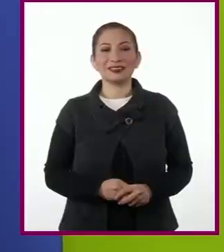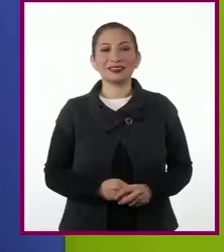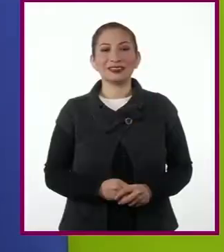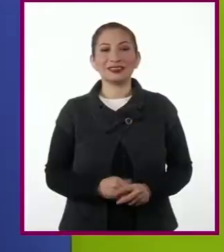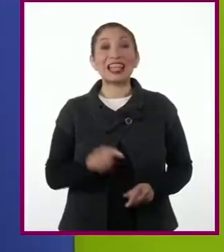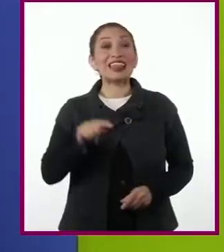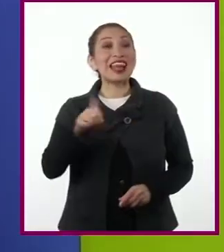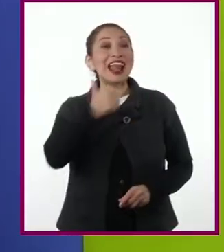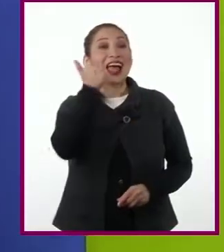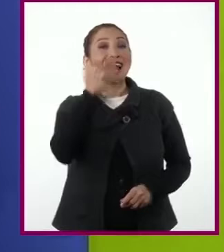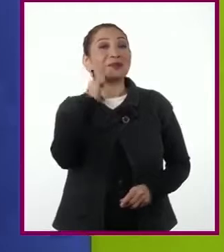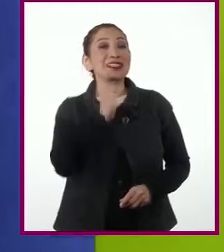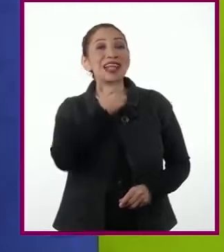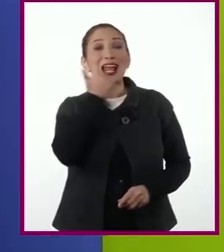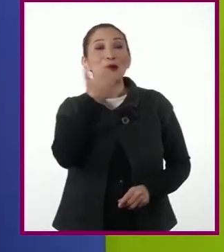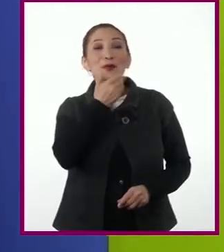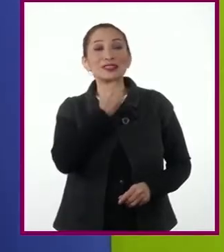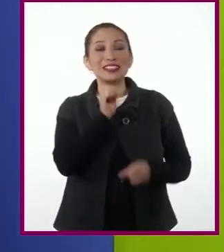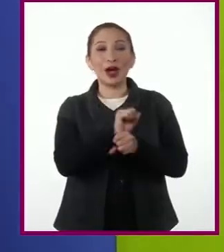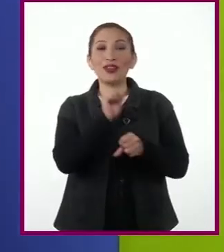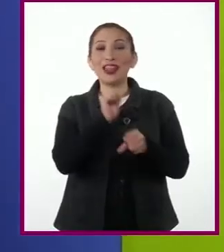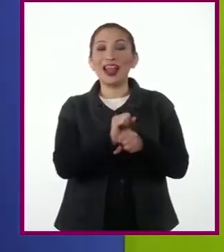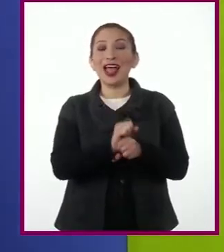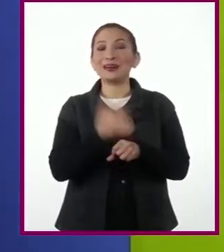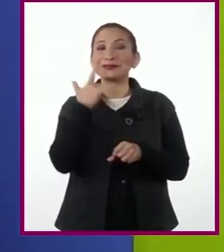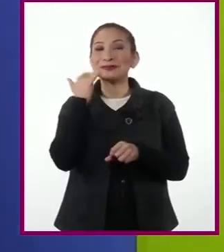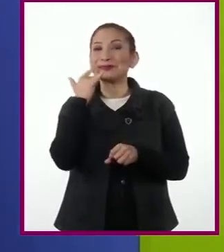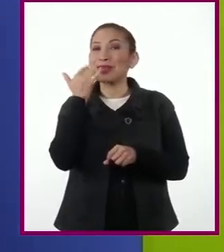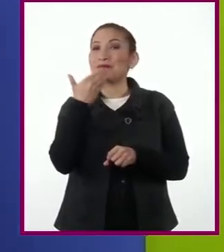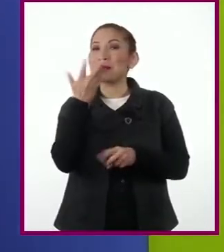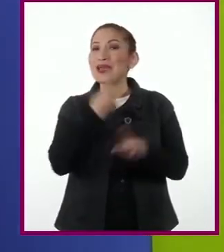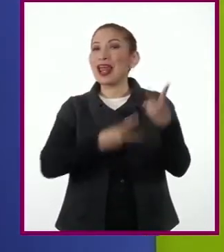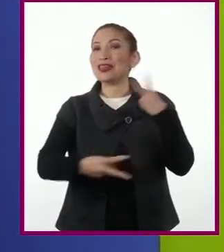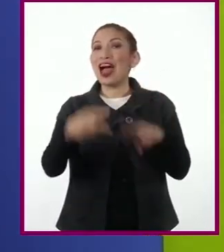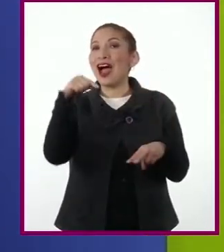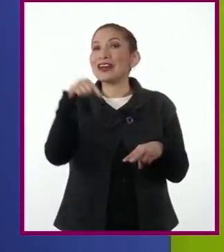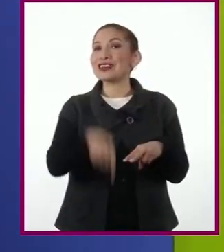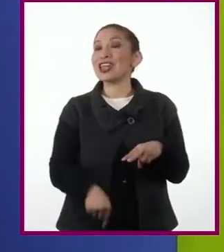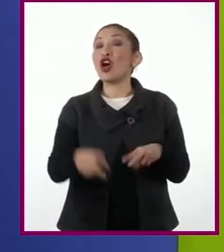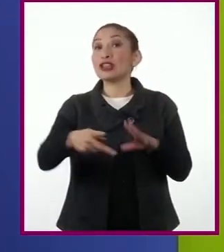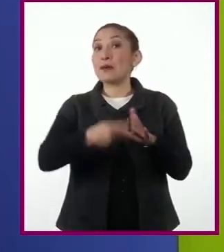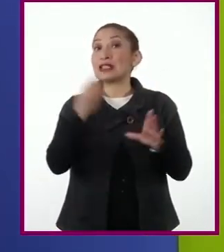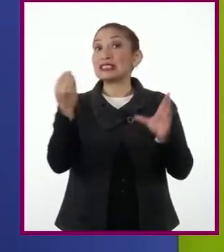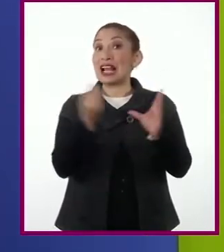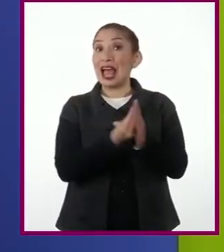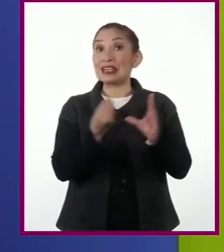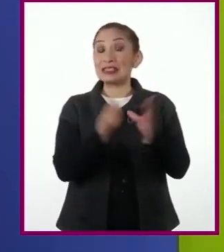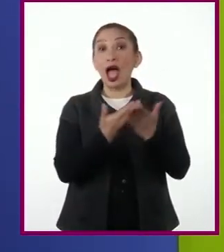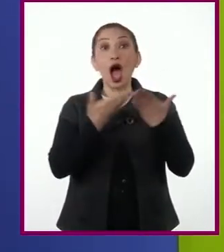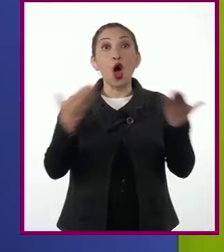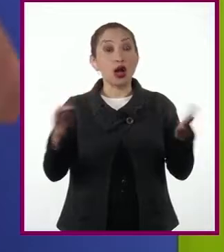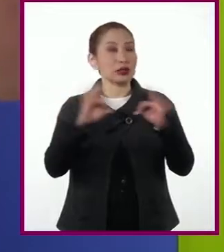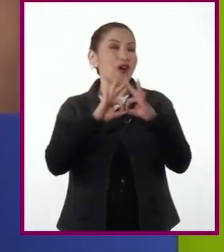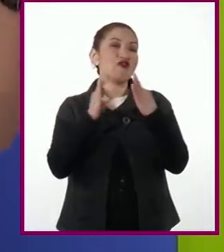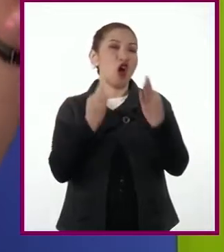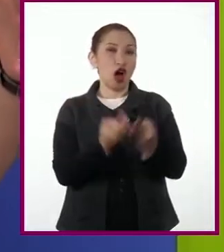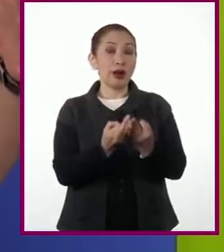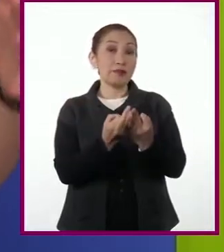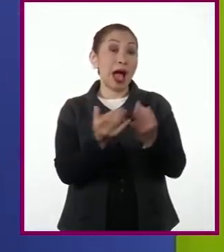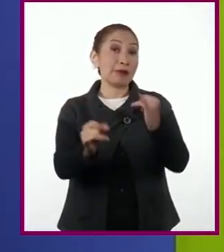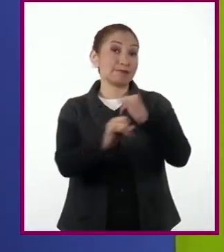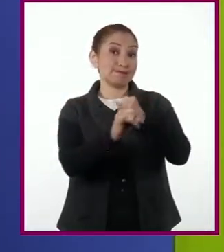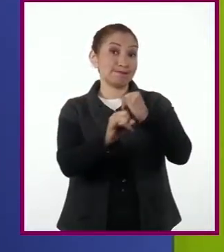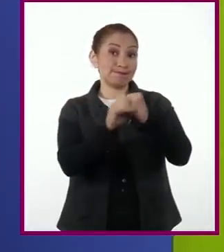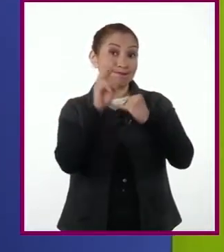¿Qué tal, alumnas y alumnos de secundaria? Les damos la más cálida bienvenida a su regreso a clases, ahora en esta modalidad a